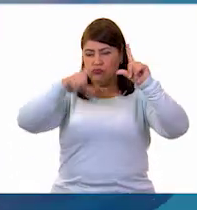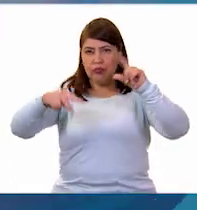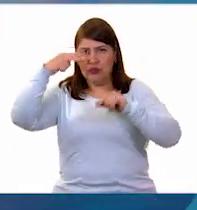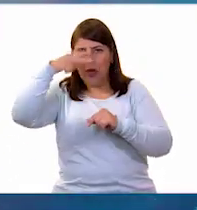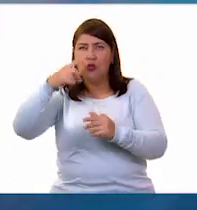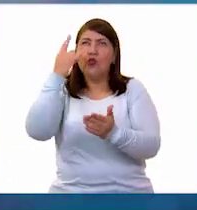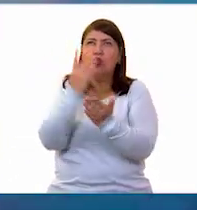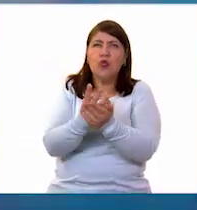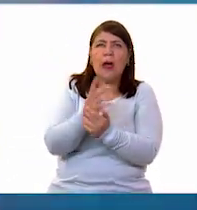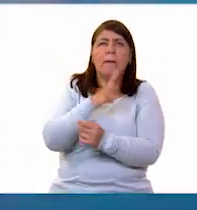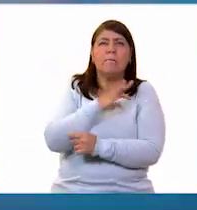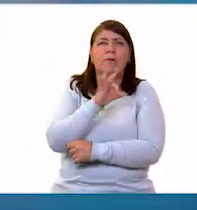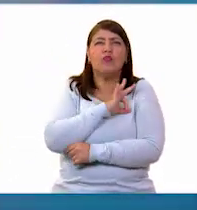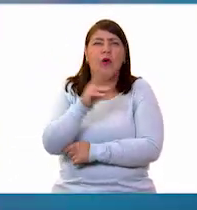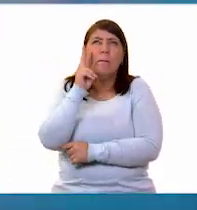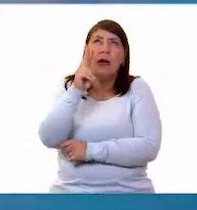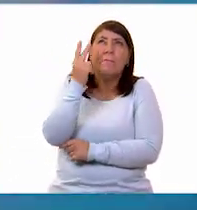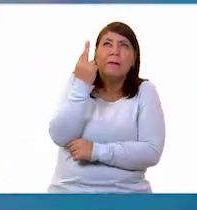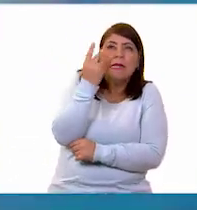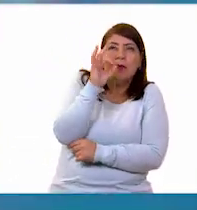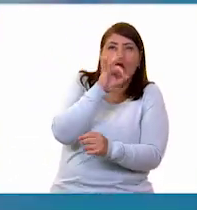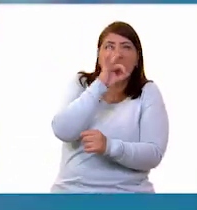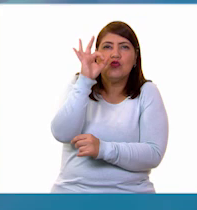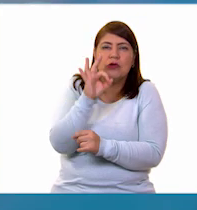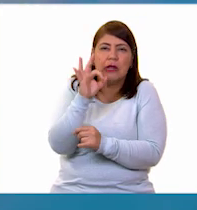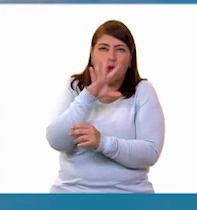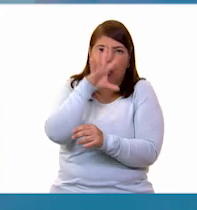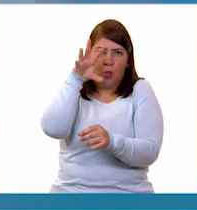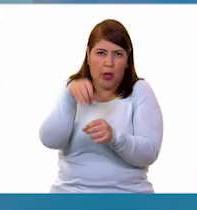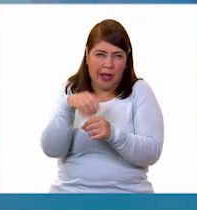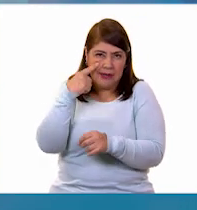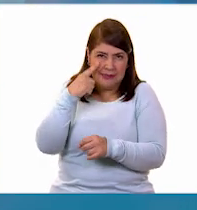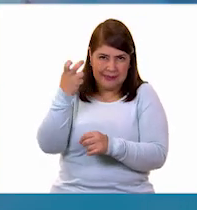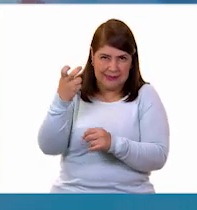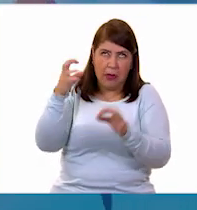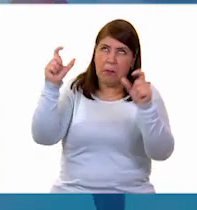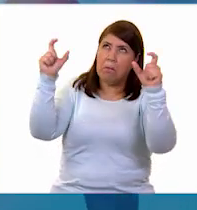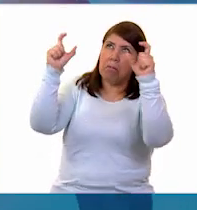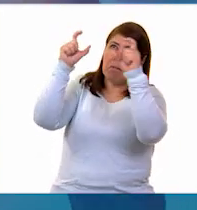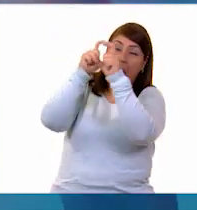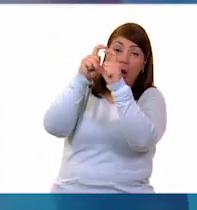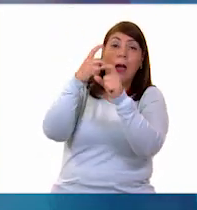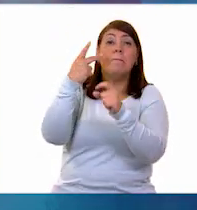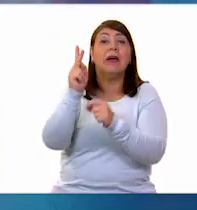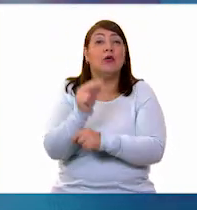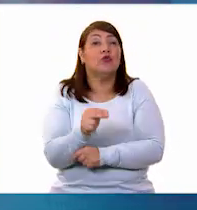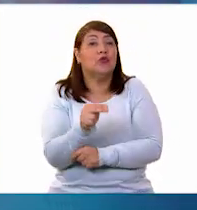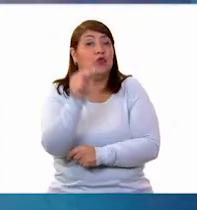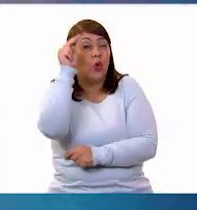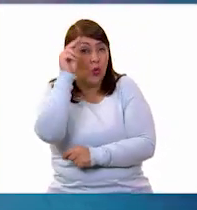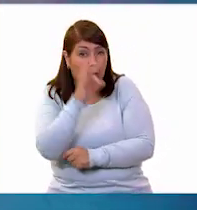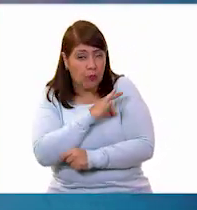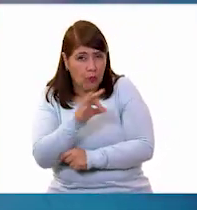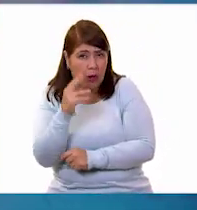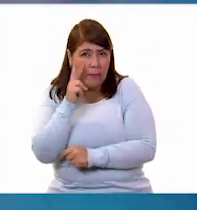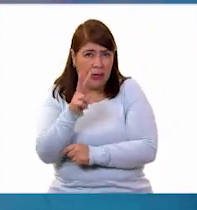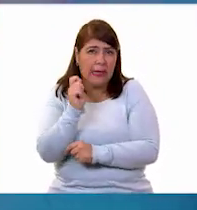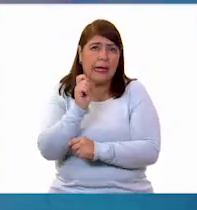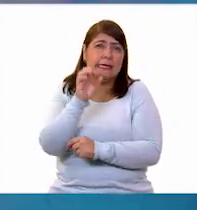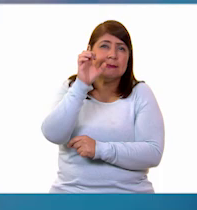ver hasta un 25% de su totalidad, mientras que en los estados del norte se podría apreciar hasta